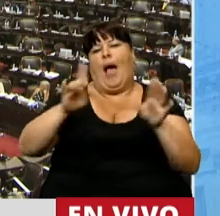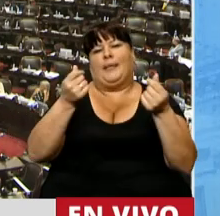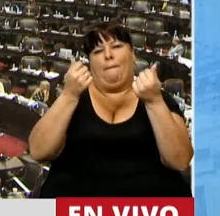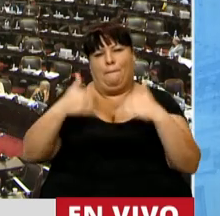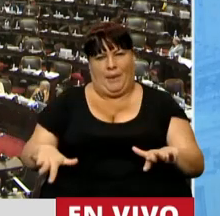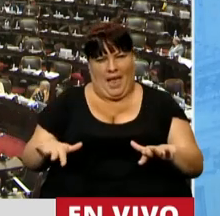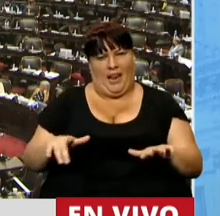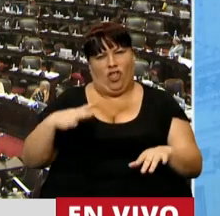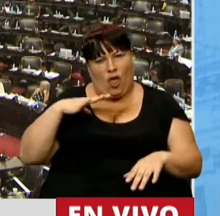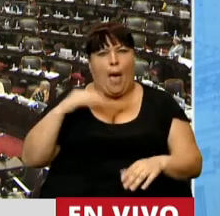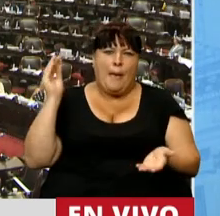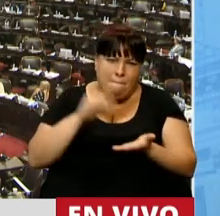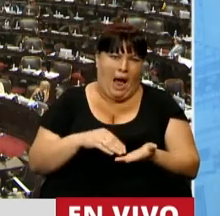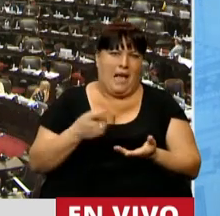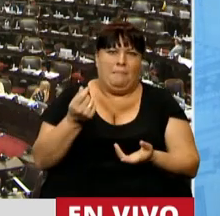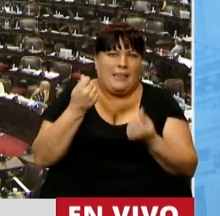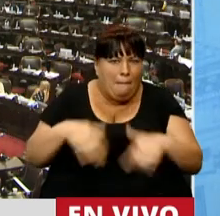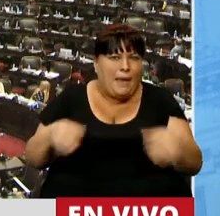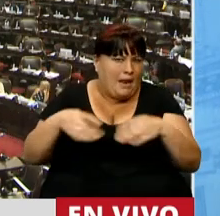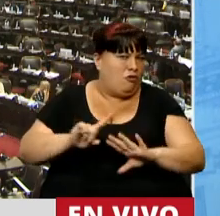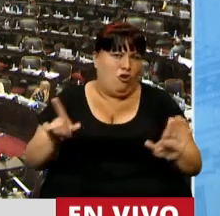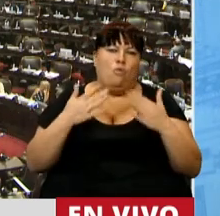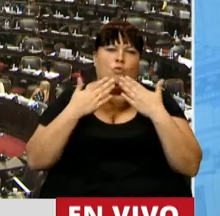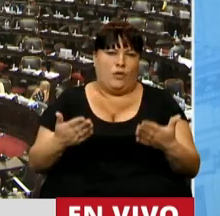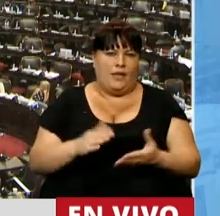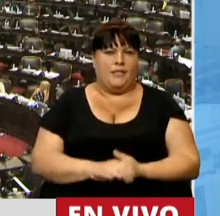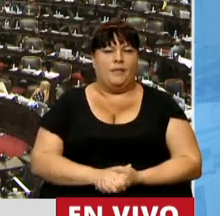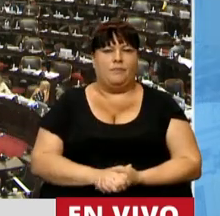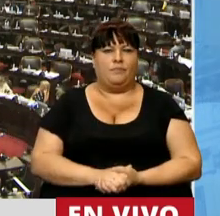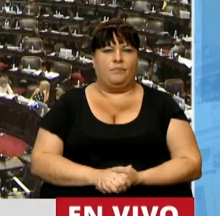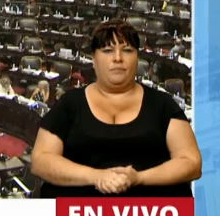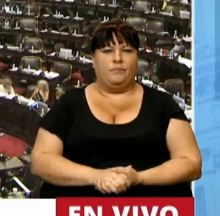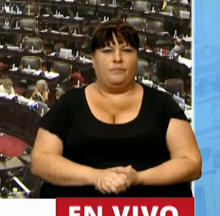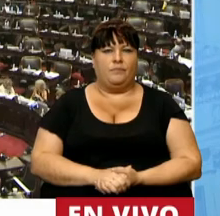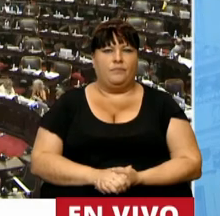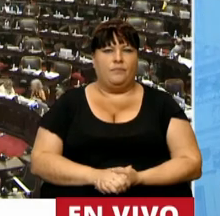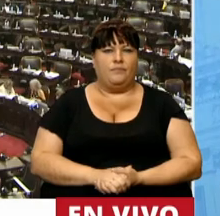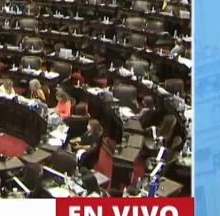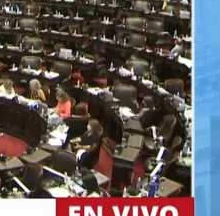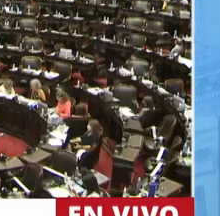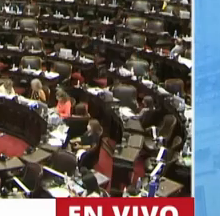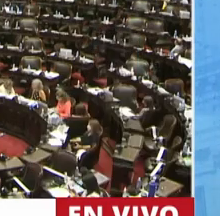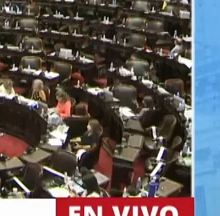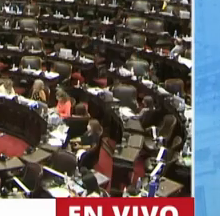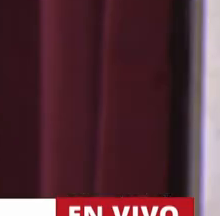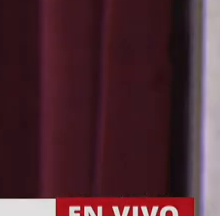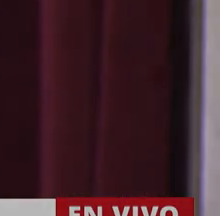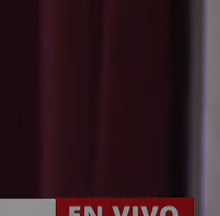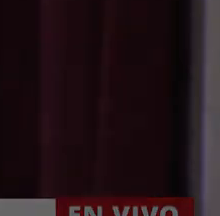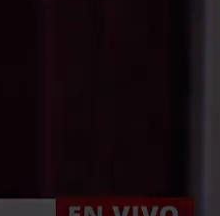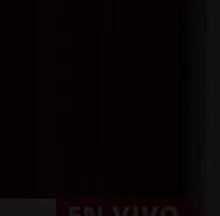aún más poder adquisitivo muchas gracias muchas gracias diputada